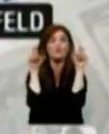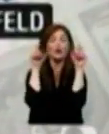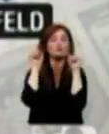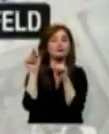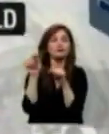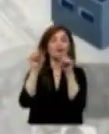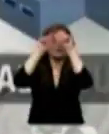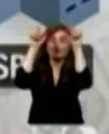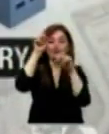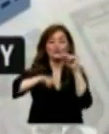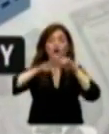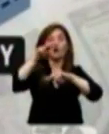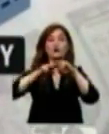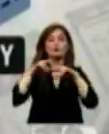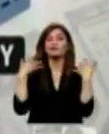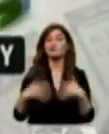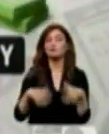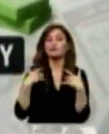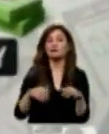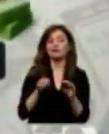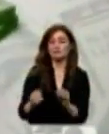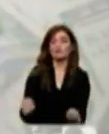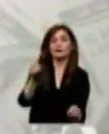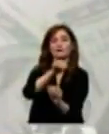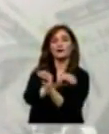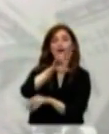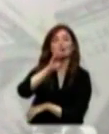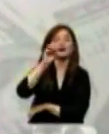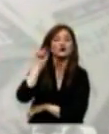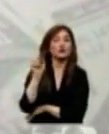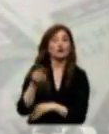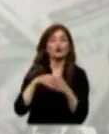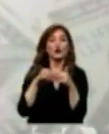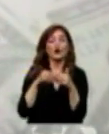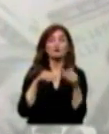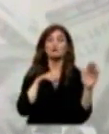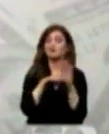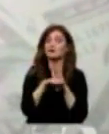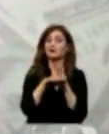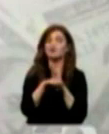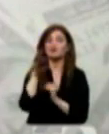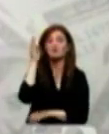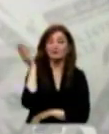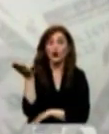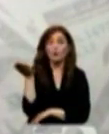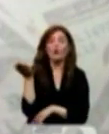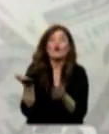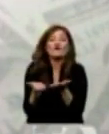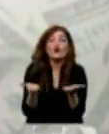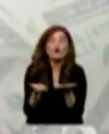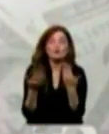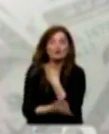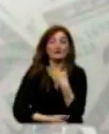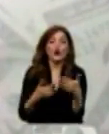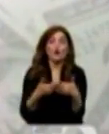sobornos de Odebrecht, Clinfield, transfiere 300 mil dólares a las cuentas de la empresa Alesbury Investment, ubicada en